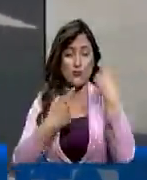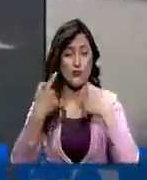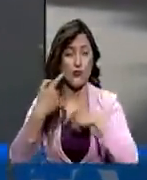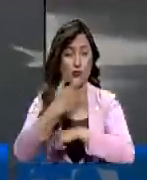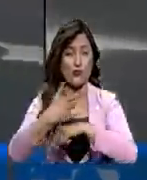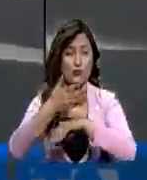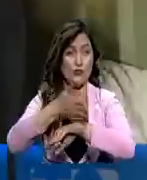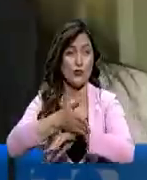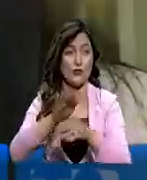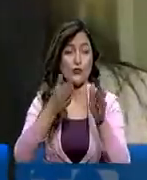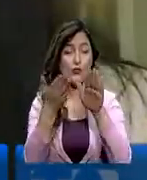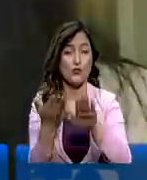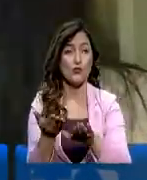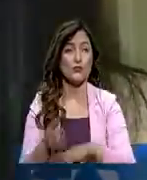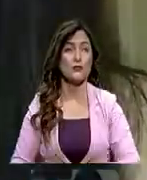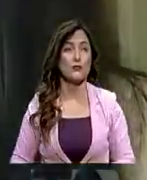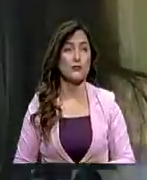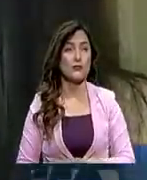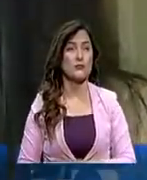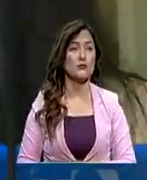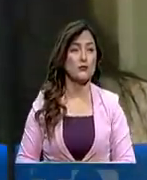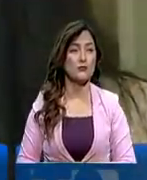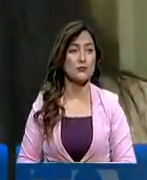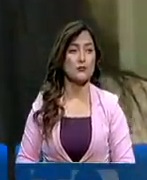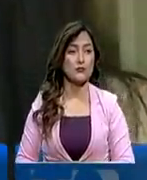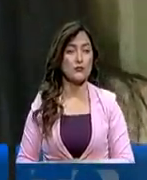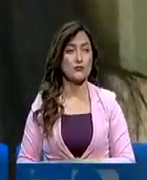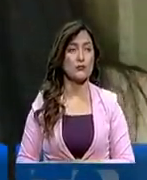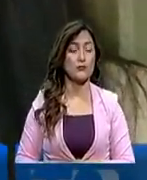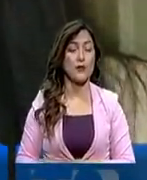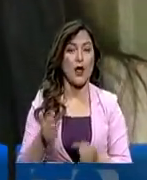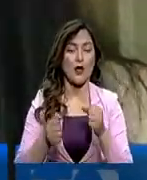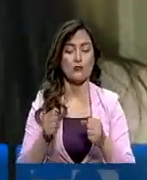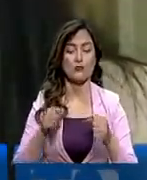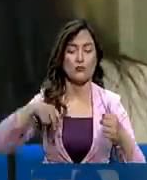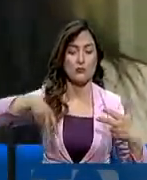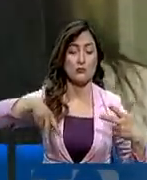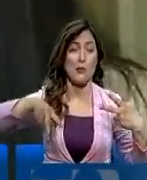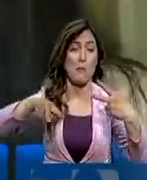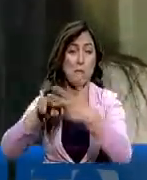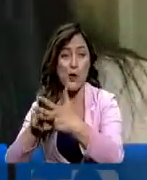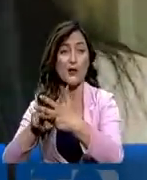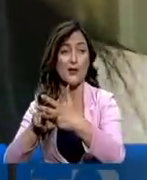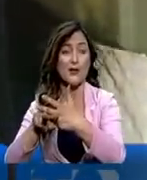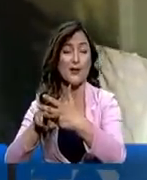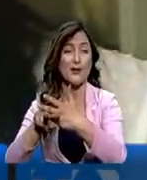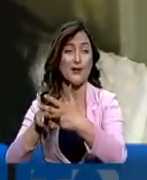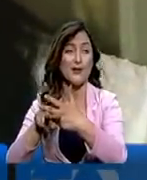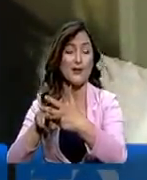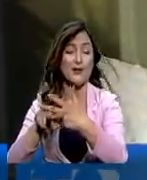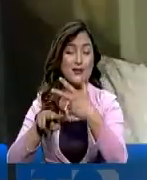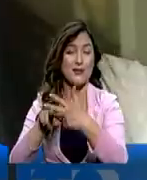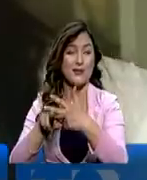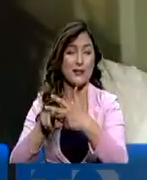después falleció. Y impacta a Karina el vehículo de tal manera que la deja